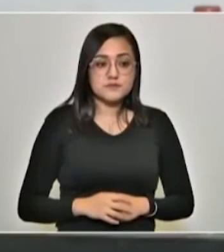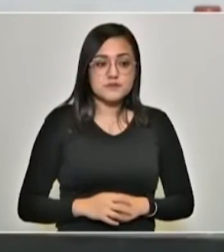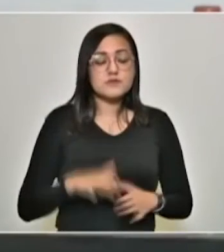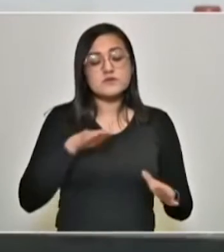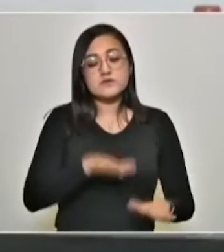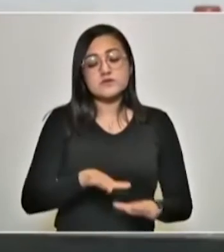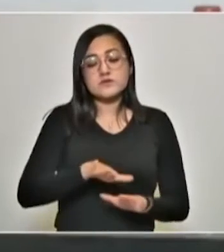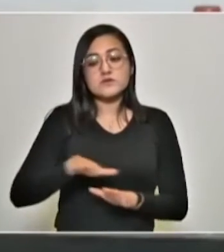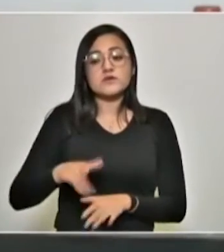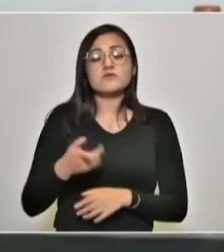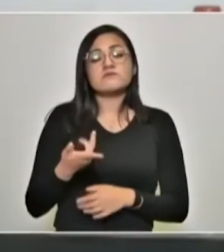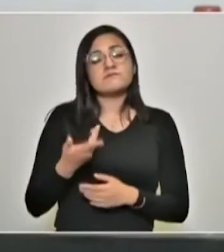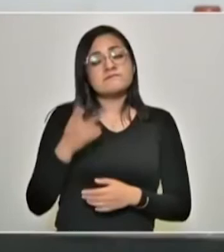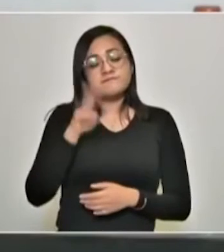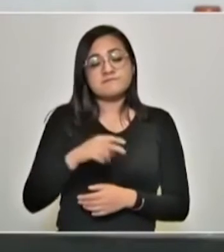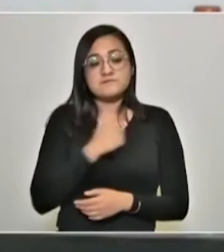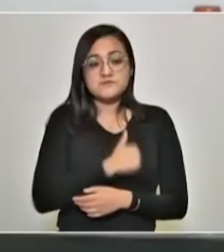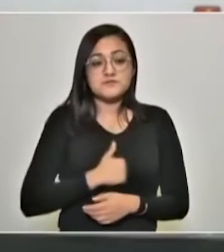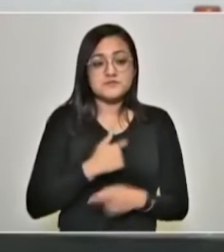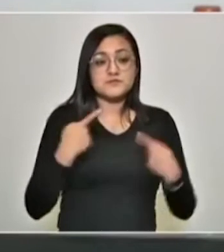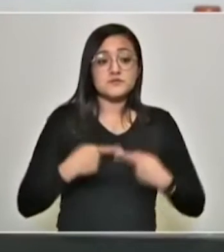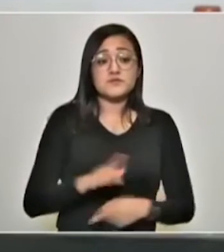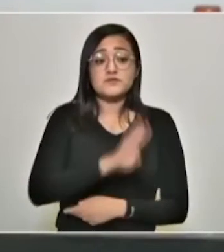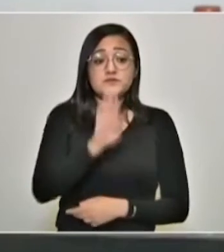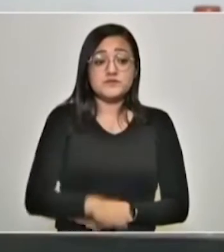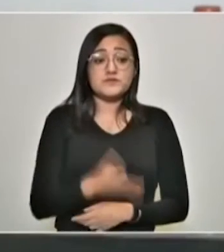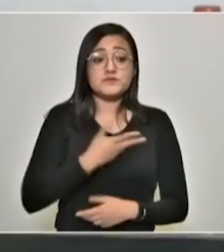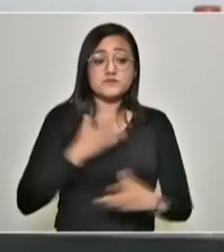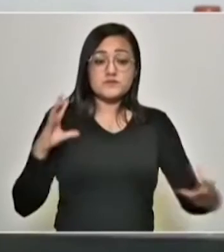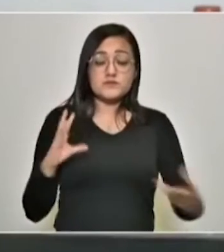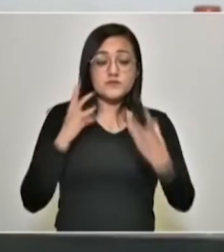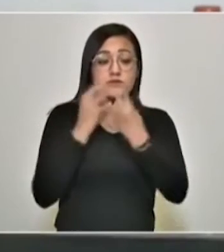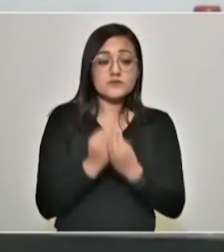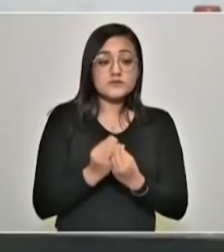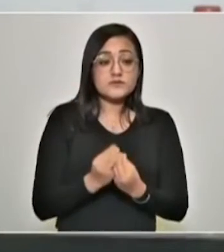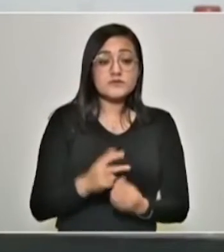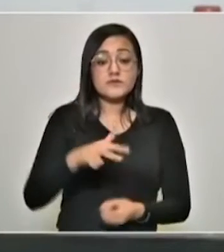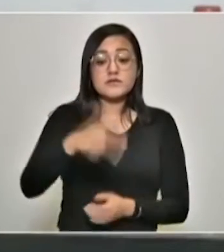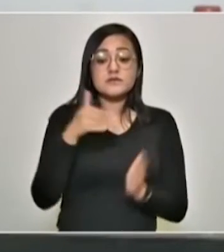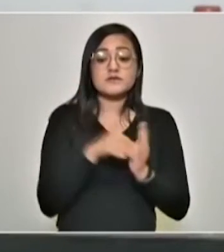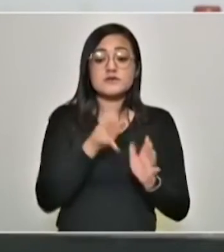lo que respecta, lamentablemente, a las defunciones, tenemos un acumulado de